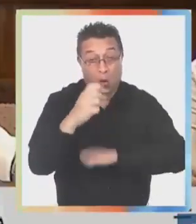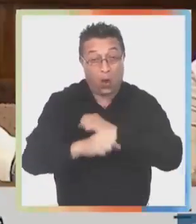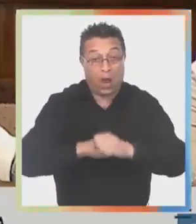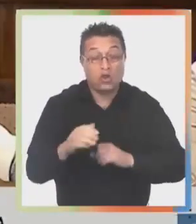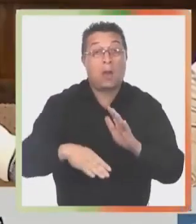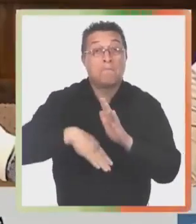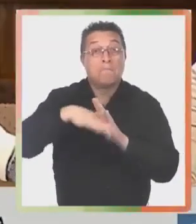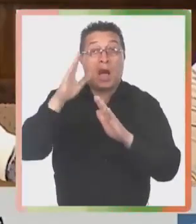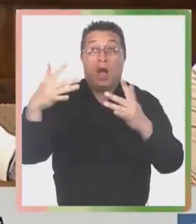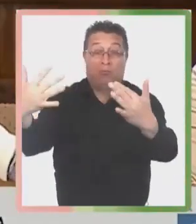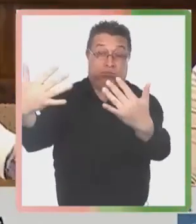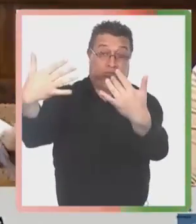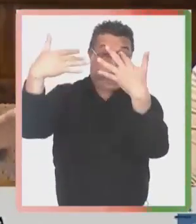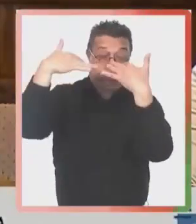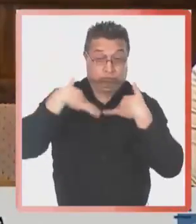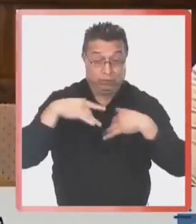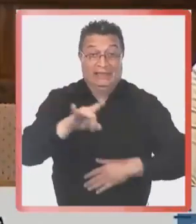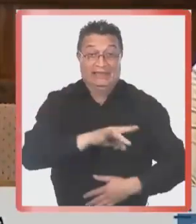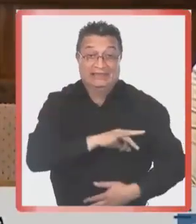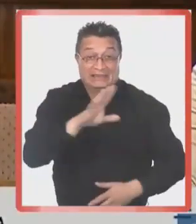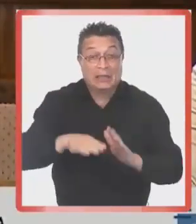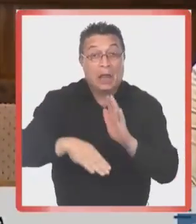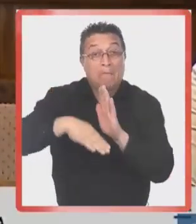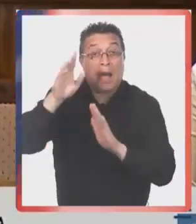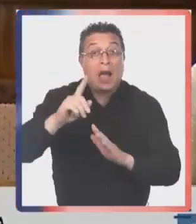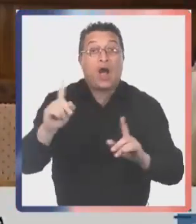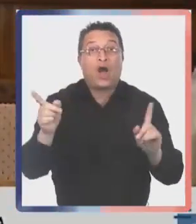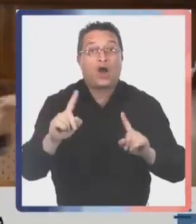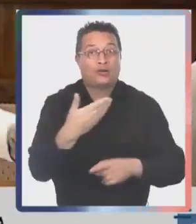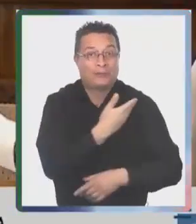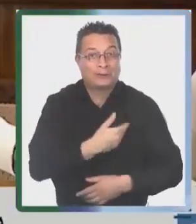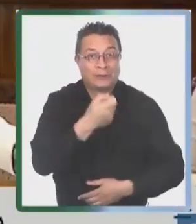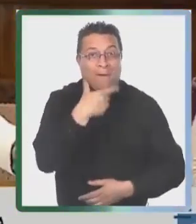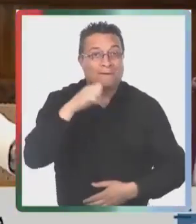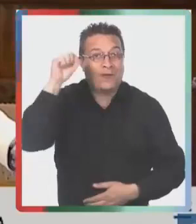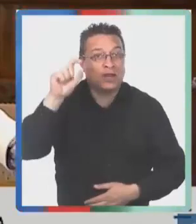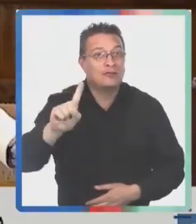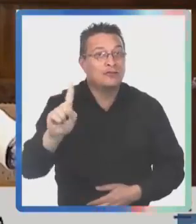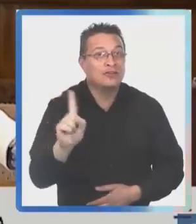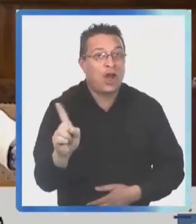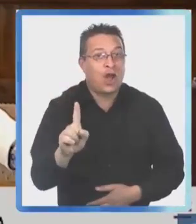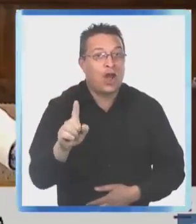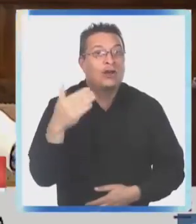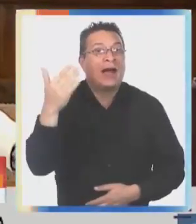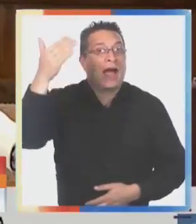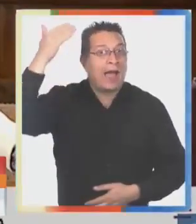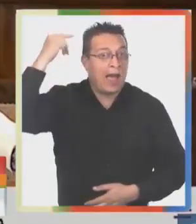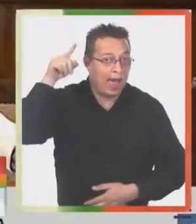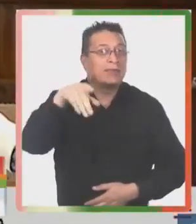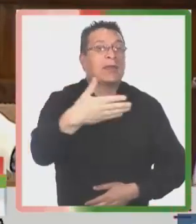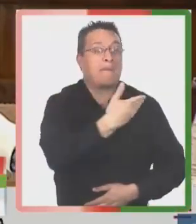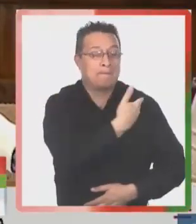penales? Sin duda. El año que más alta migración irregular hubo en Chile no